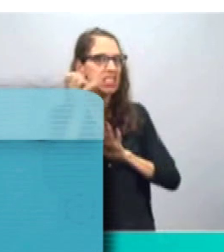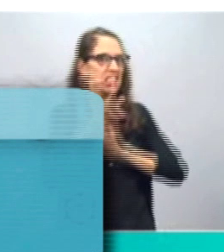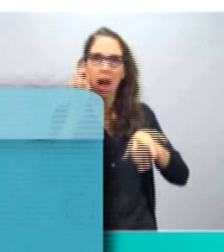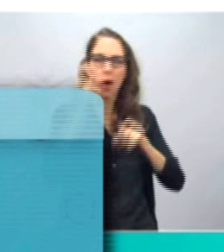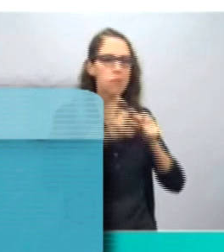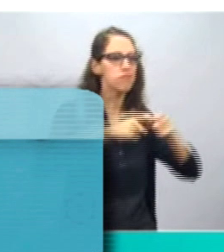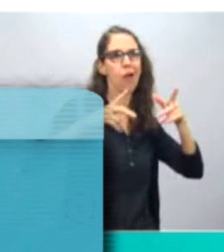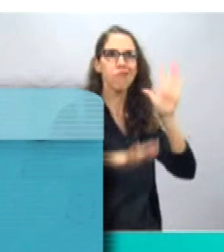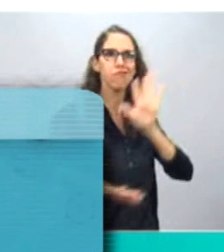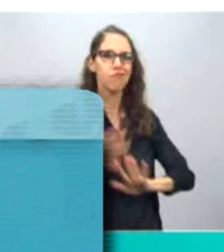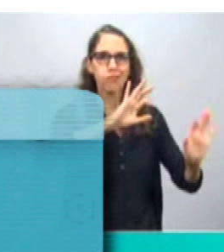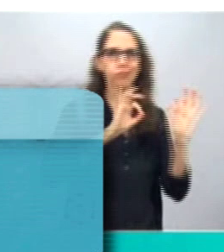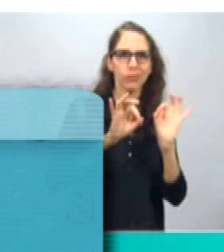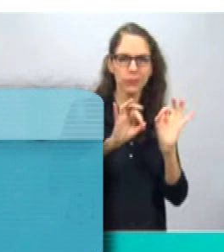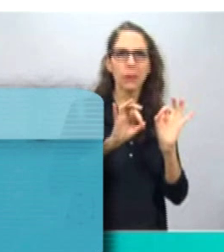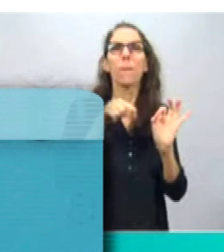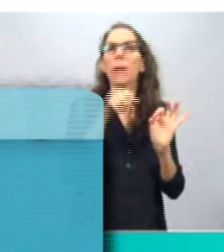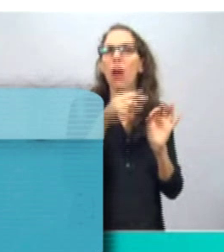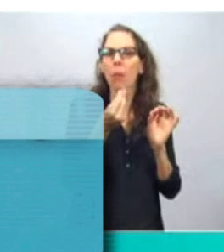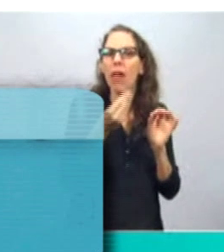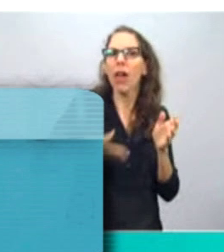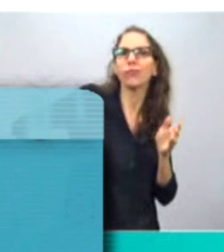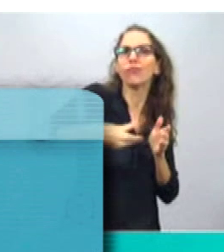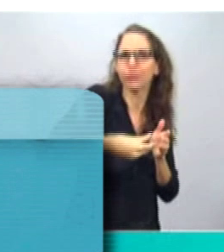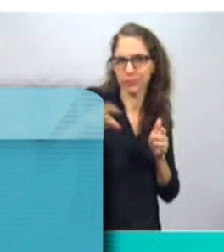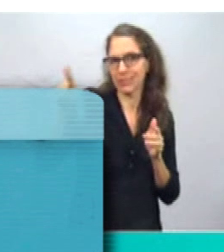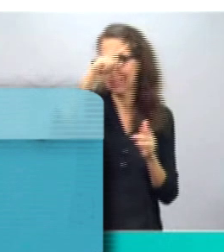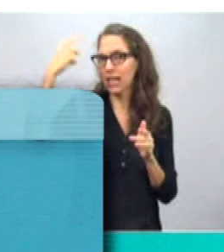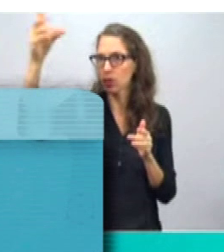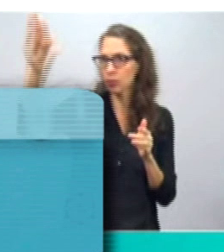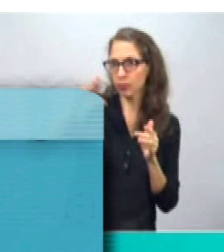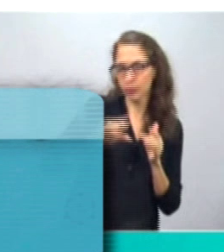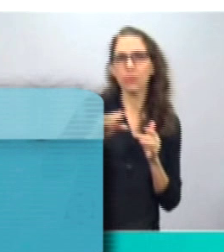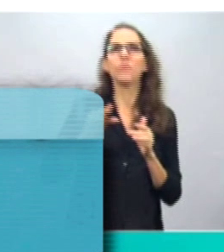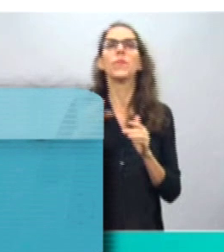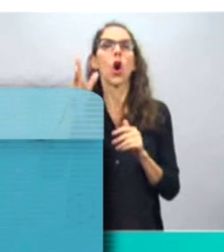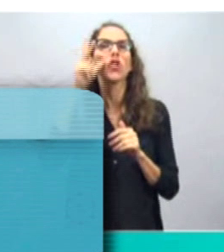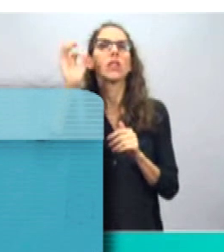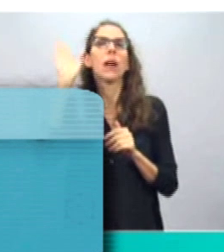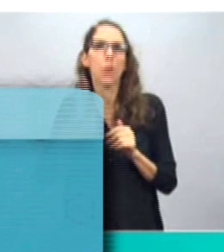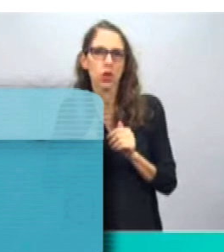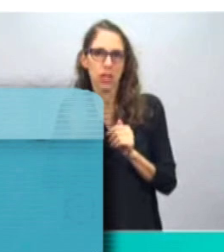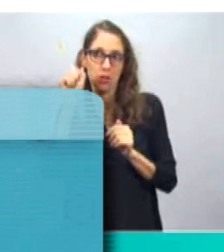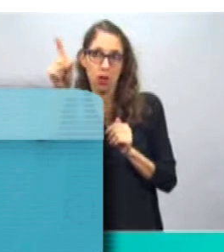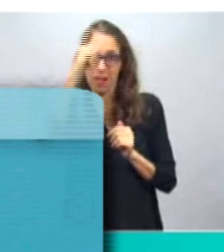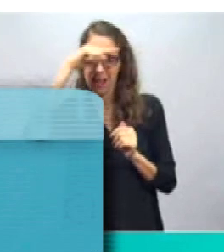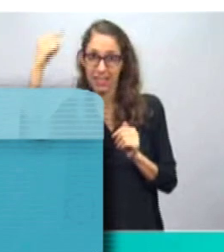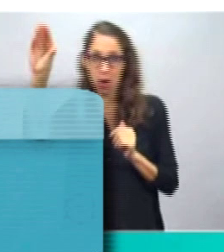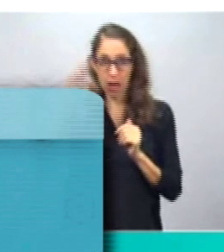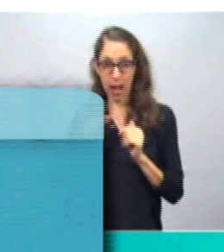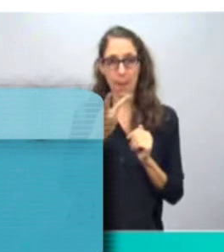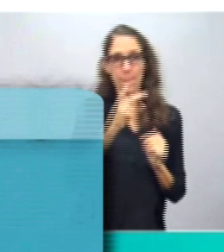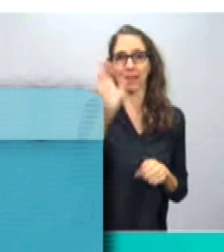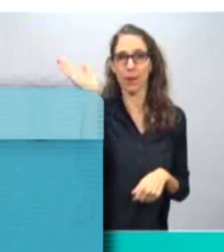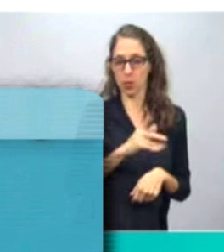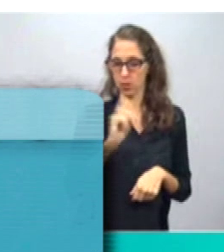el resto, en parte con fondos nacionales, un 80% financiaba el Gobierno Nacional, un 20% financiaba el